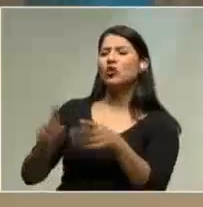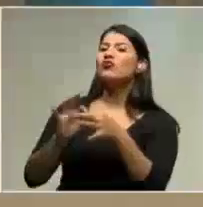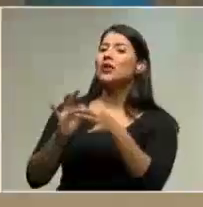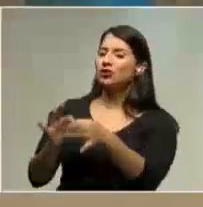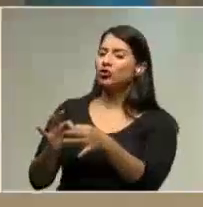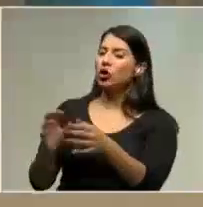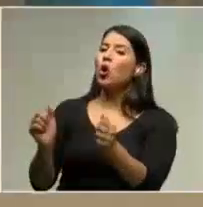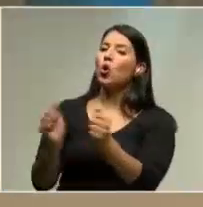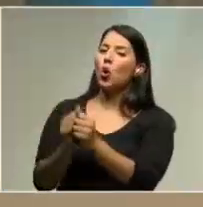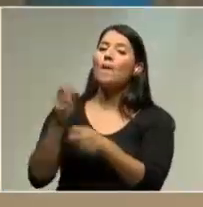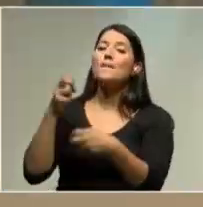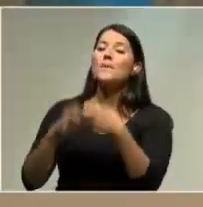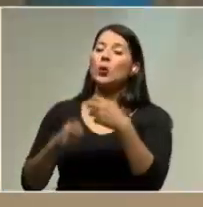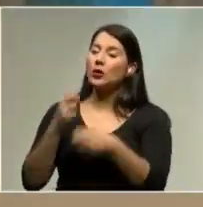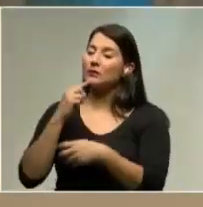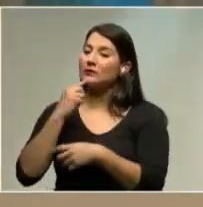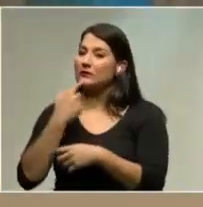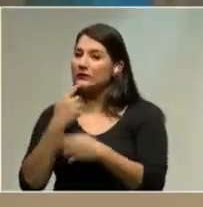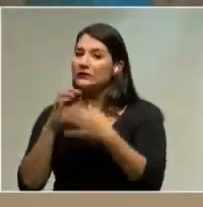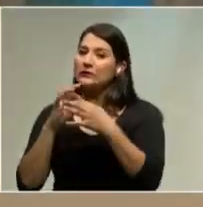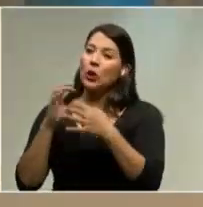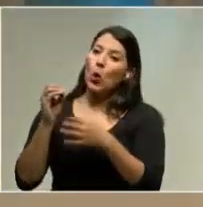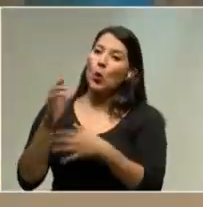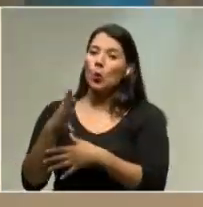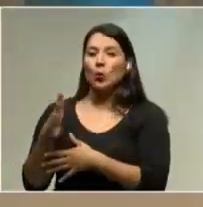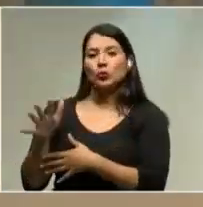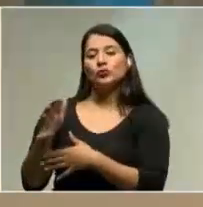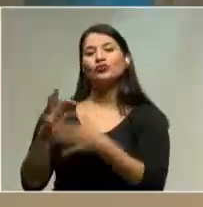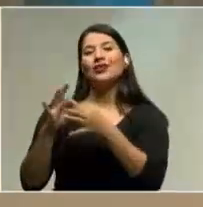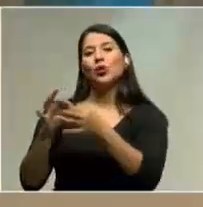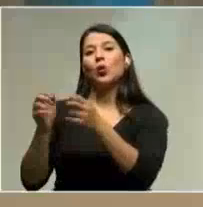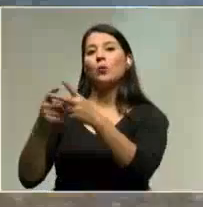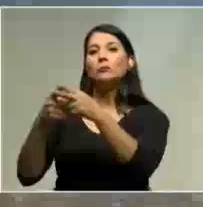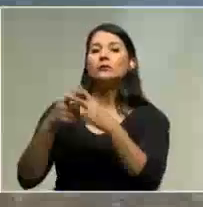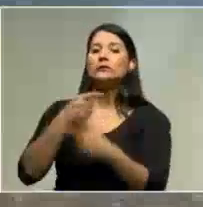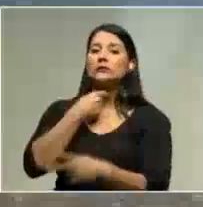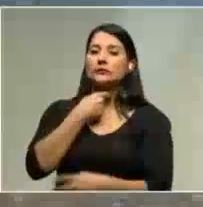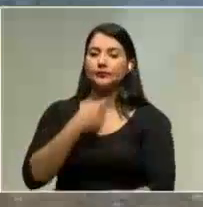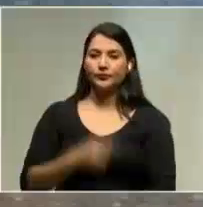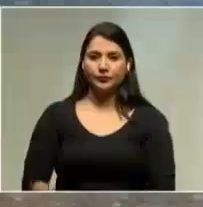o menos severos de endeudamiento.